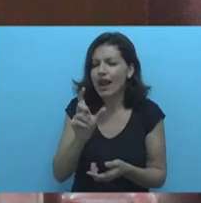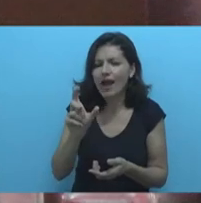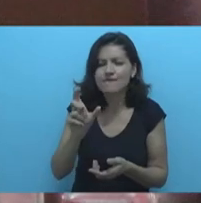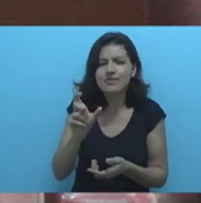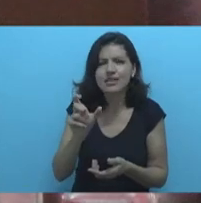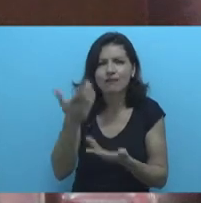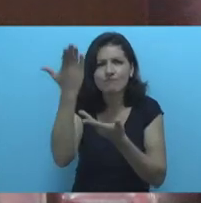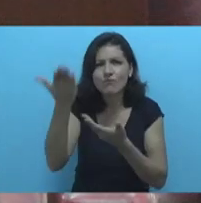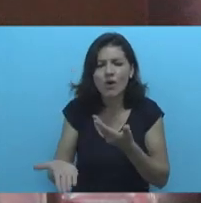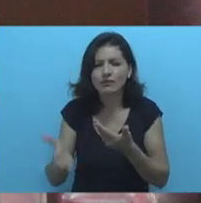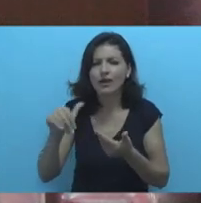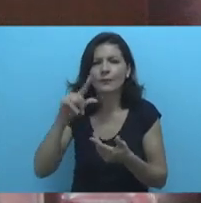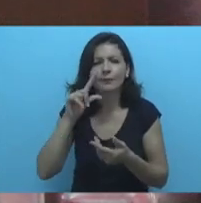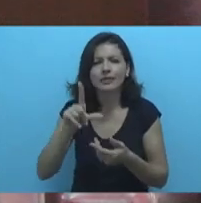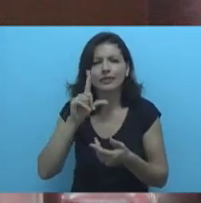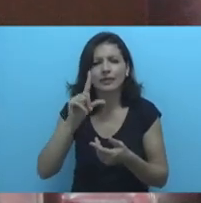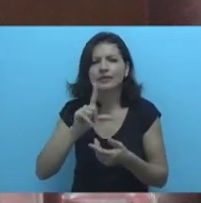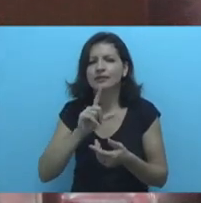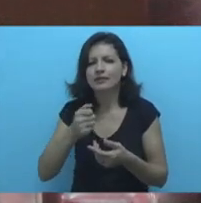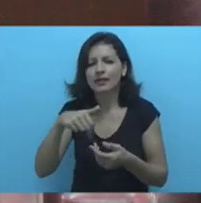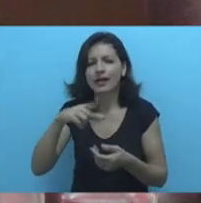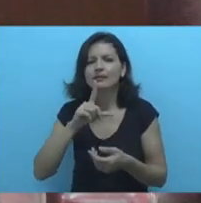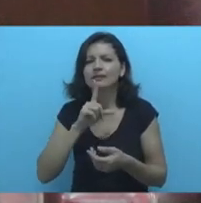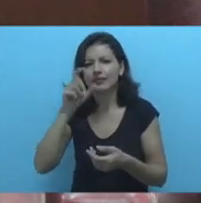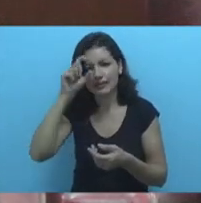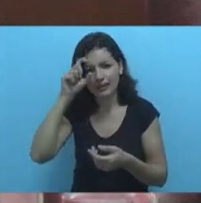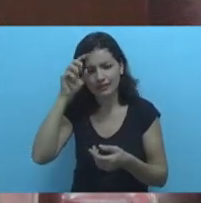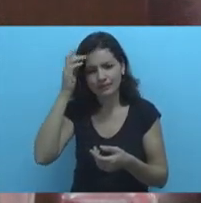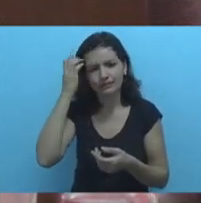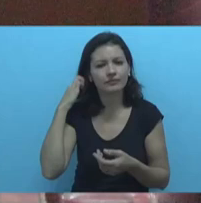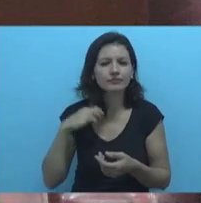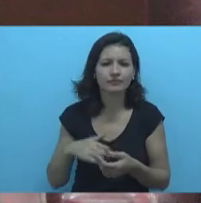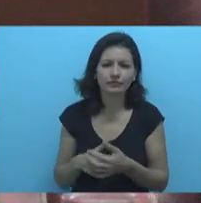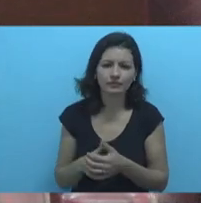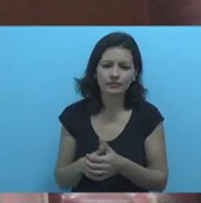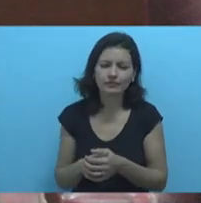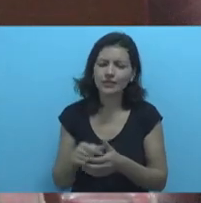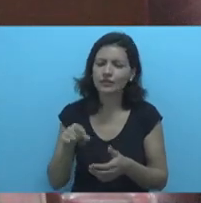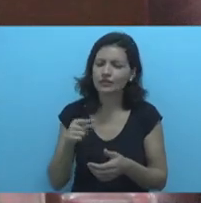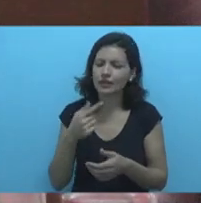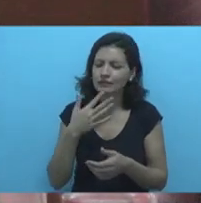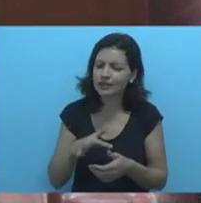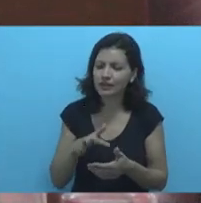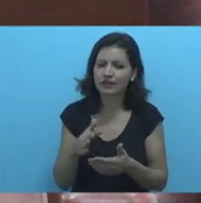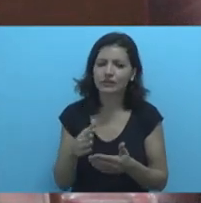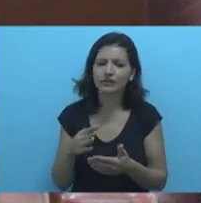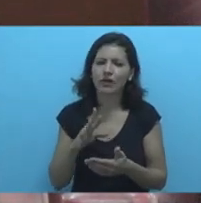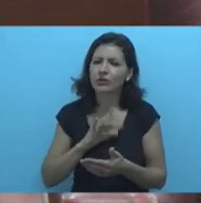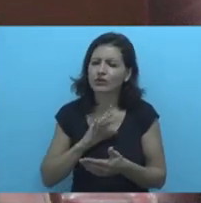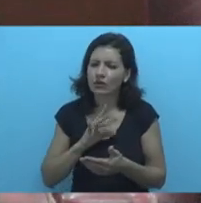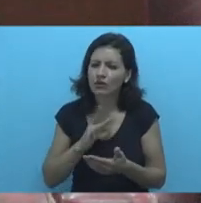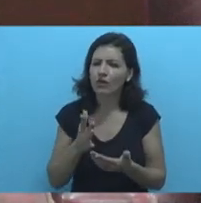militante, con todo lo que significa. Por eso yo la comprendo a Clara, porque entiendo y veo lo que es una familia